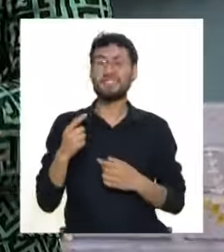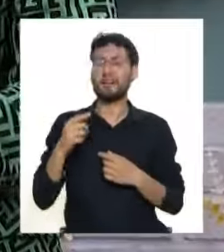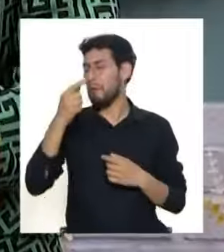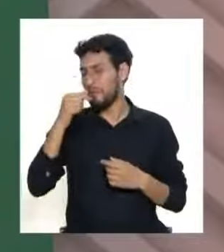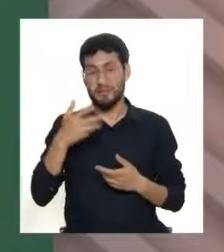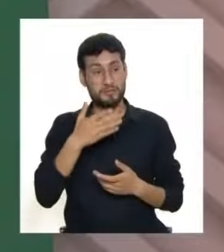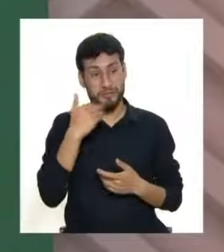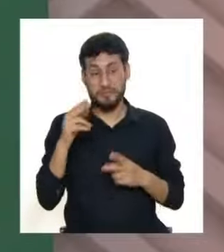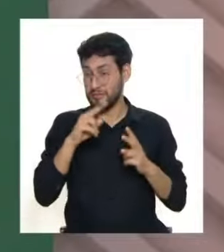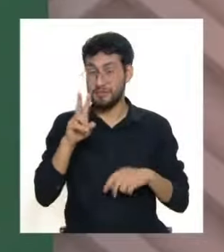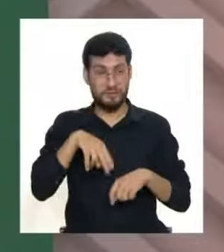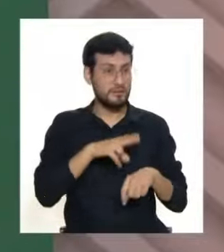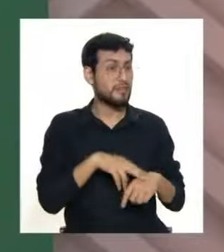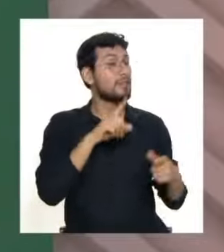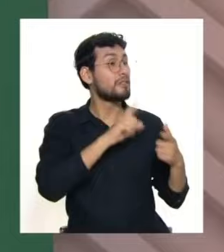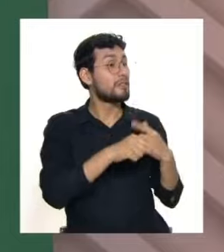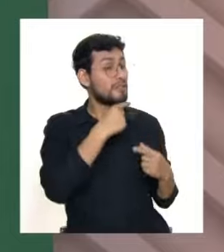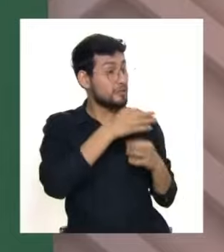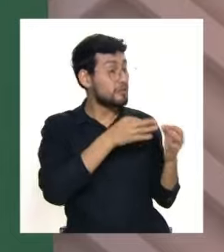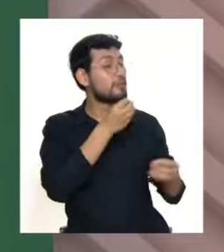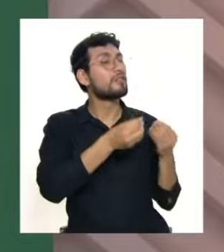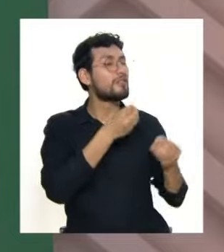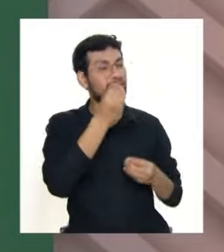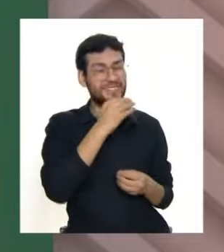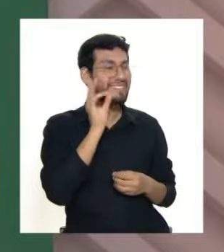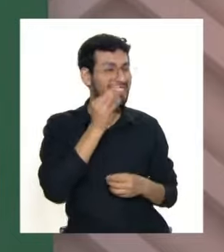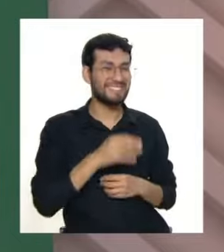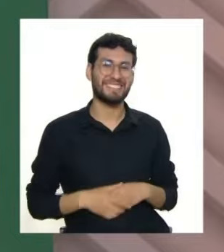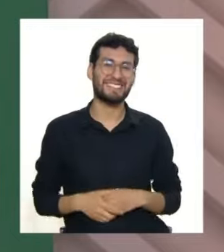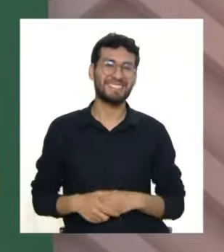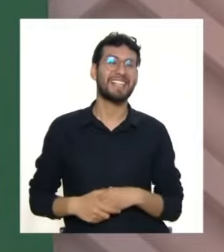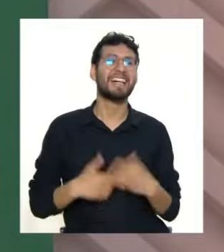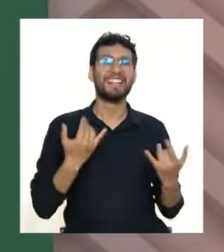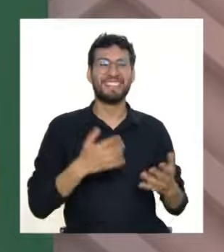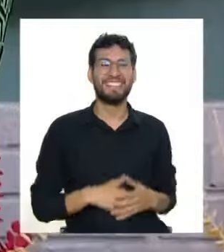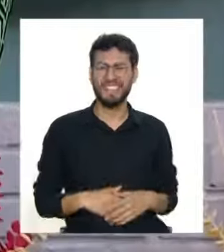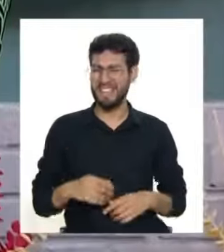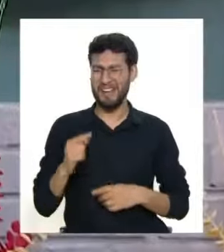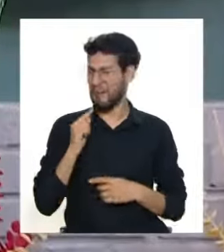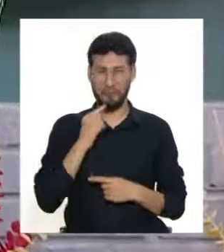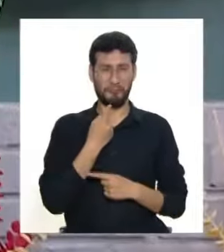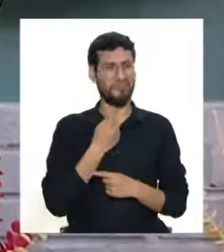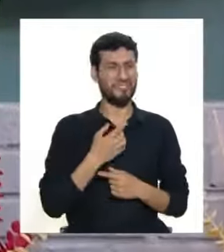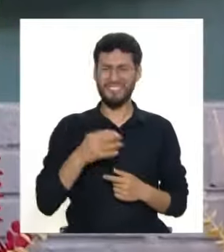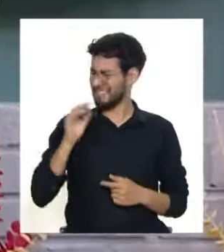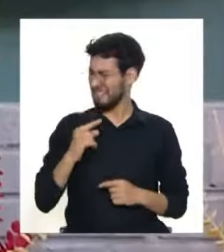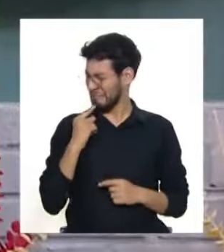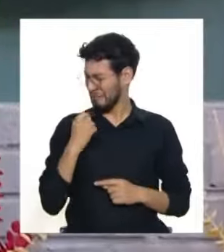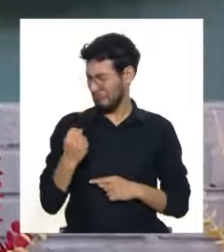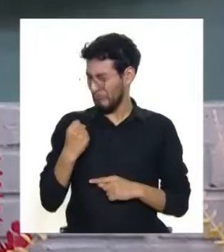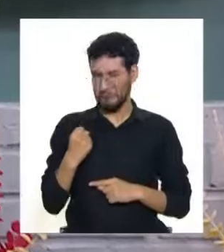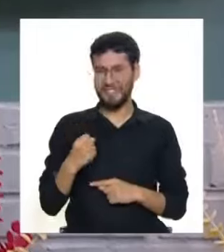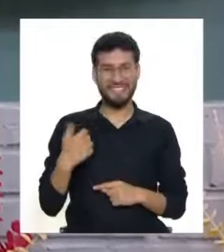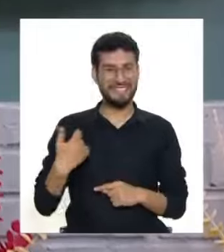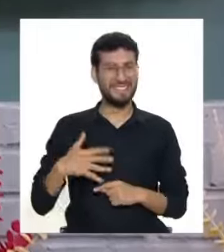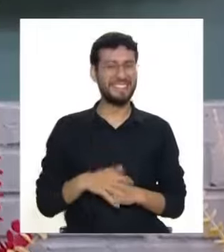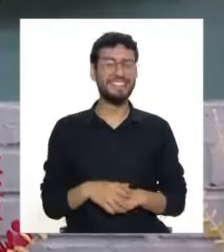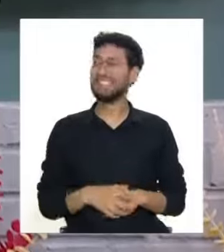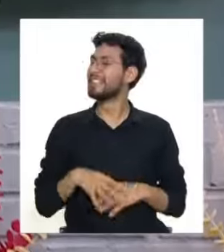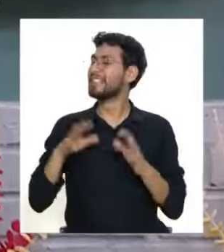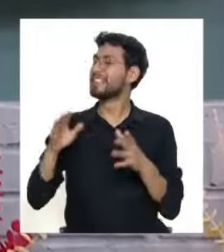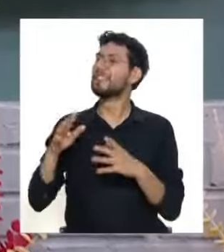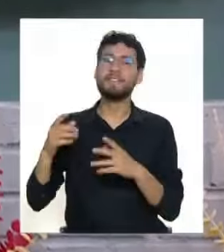vitaminas, mejor que como algo natural. Pero yo te digo cómo comerlo más rico. Pero no es feo. No. Es ácido, pero... Doctora,